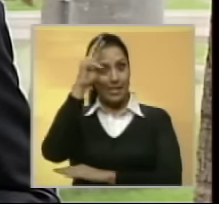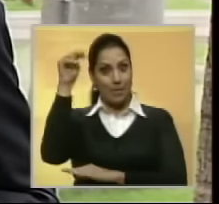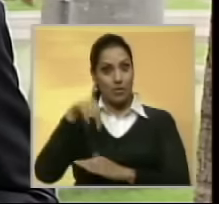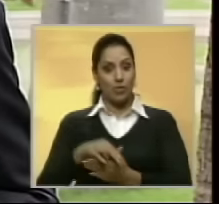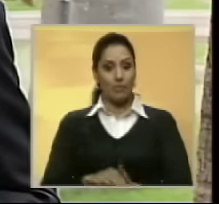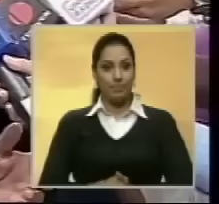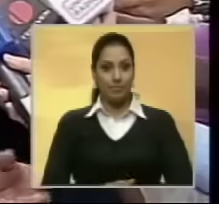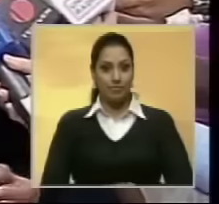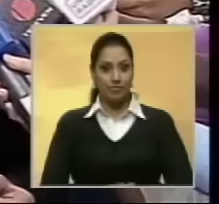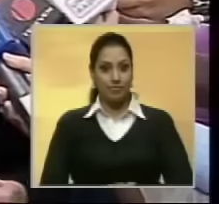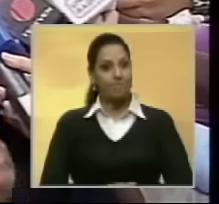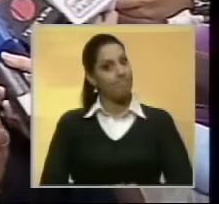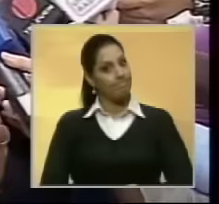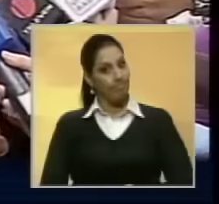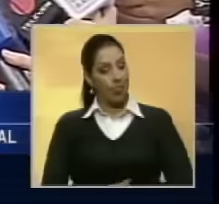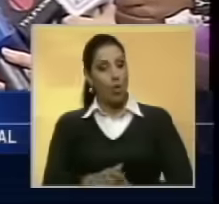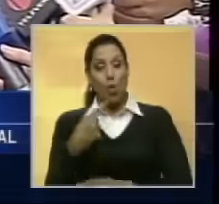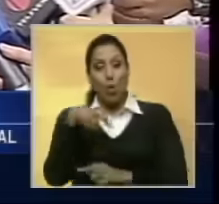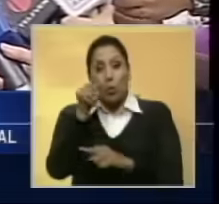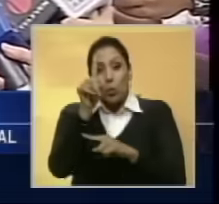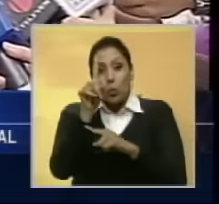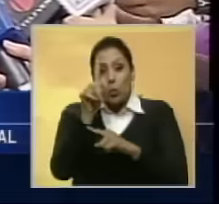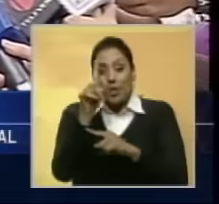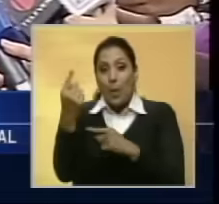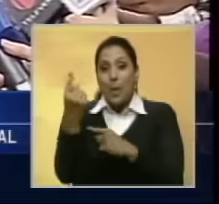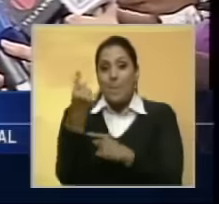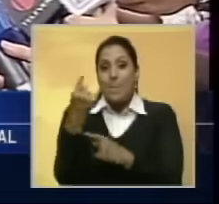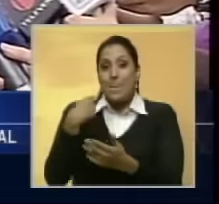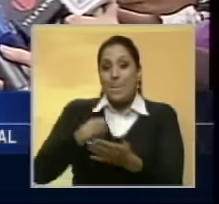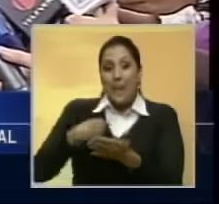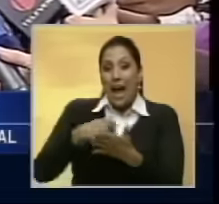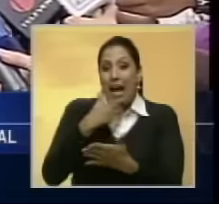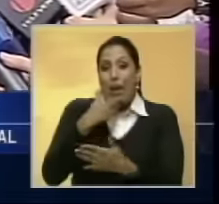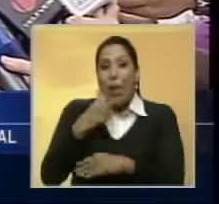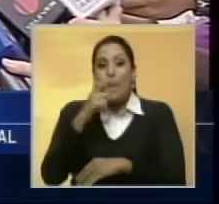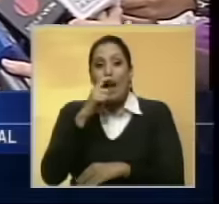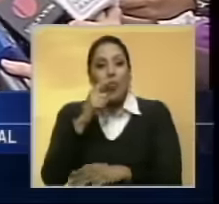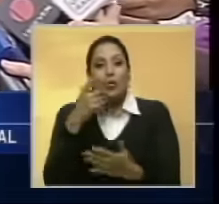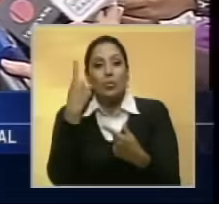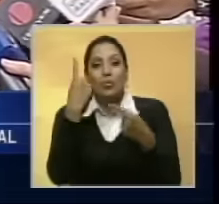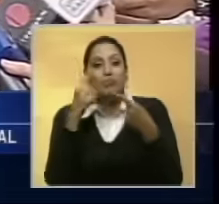Nacional. Lo único que manda Maduro para acá y con atraso es